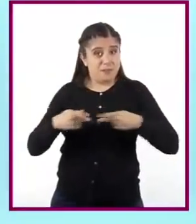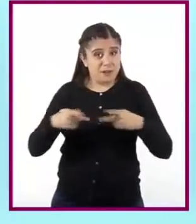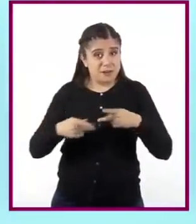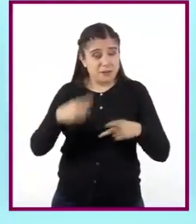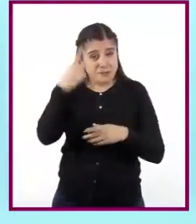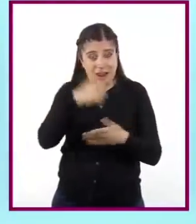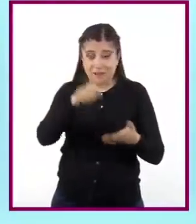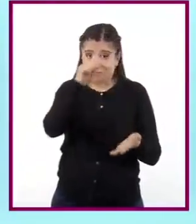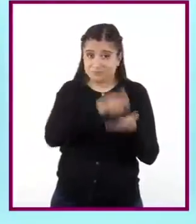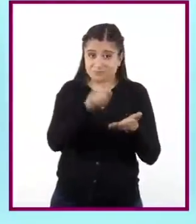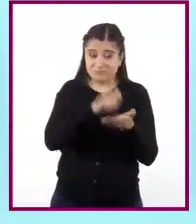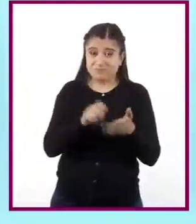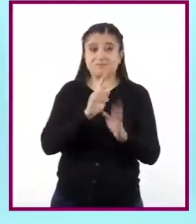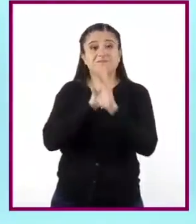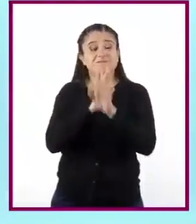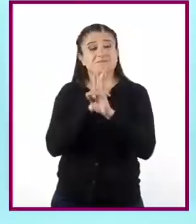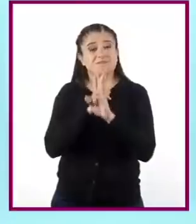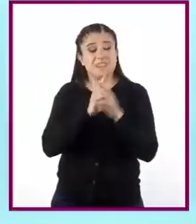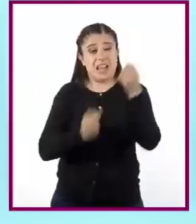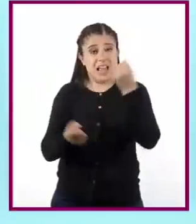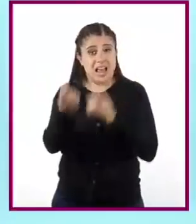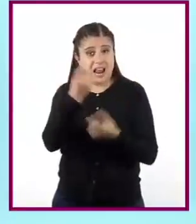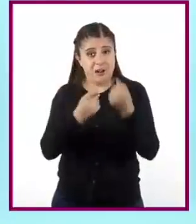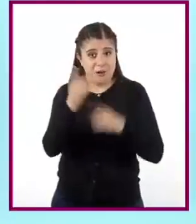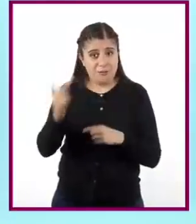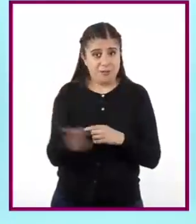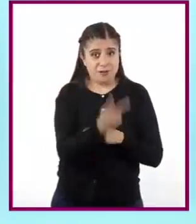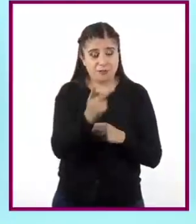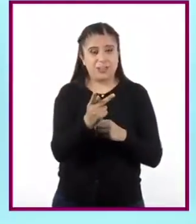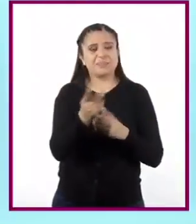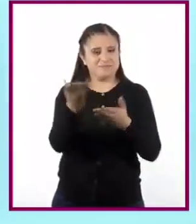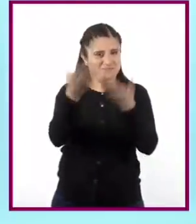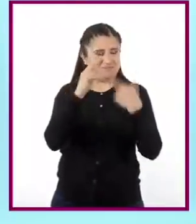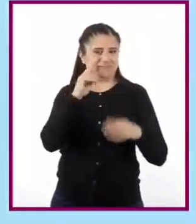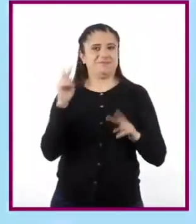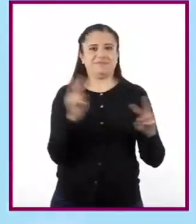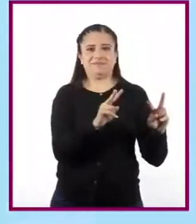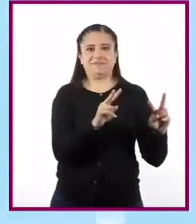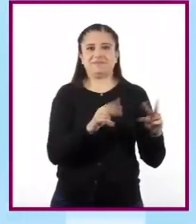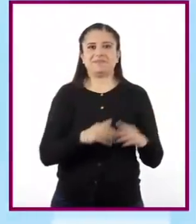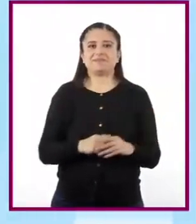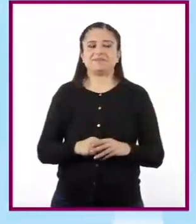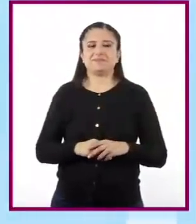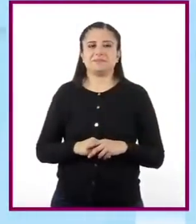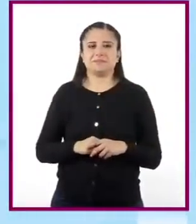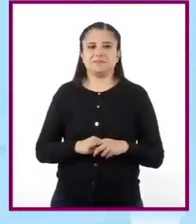para anotar y responder algunas preguntas? Manos a la obra.